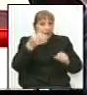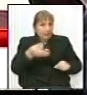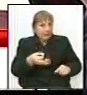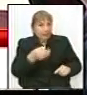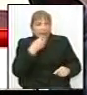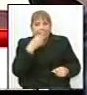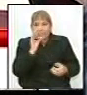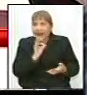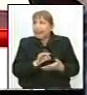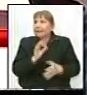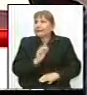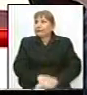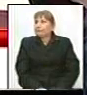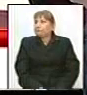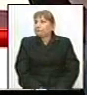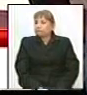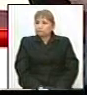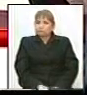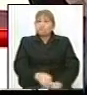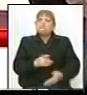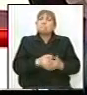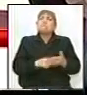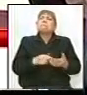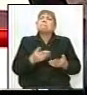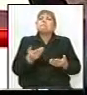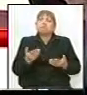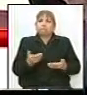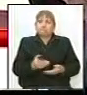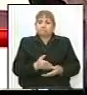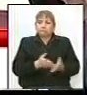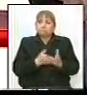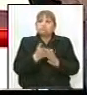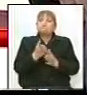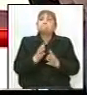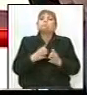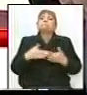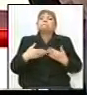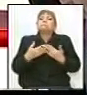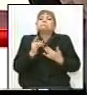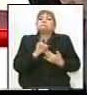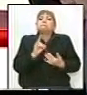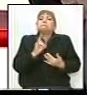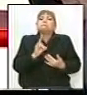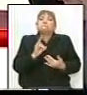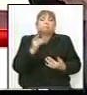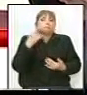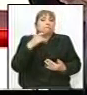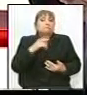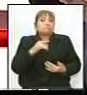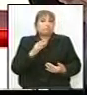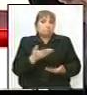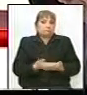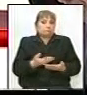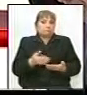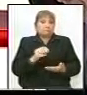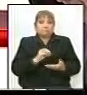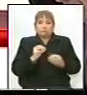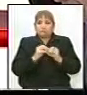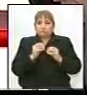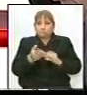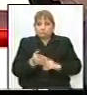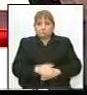efectivamente qué canal podemos emplear para resolver el tema de